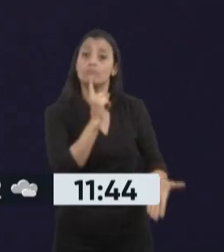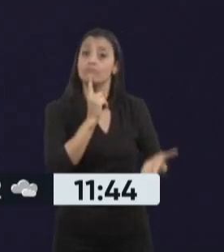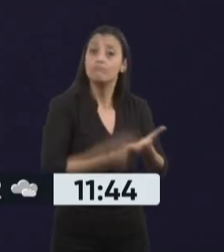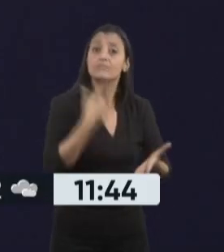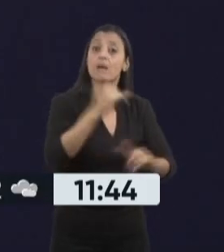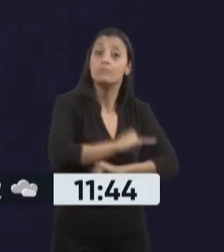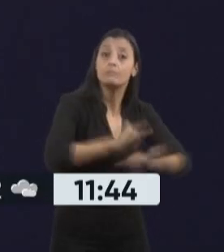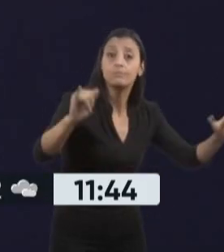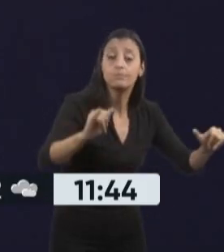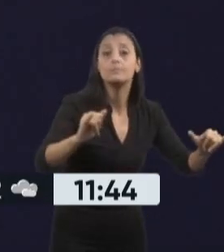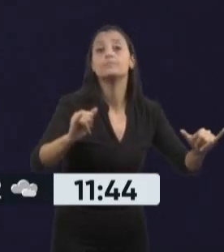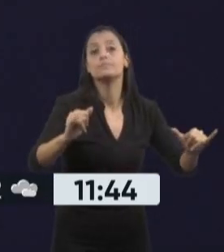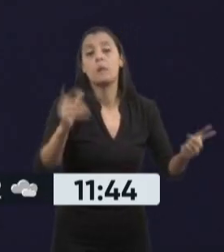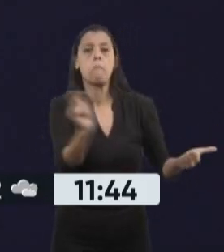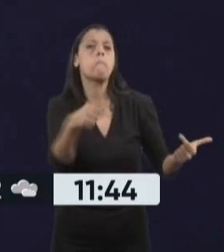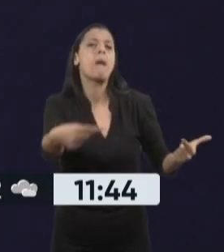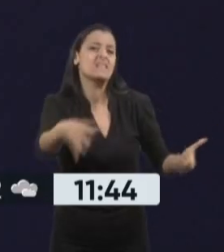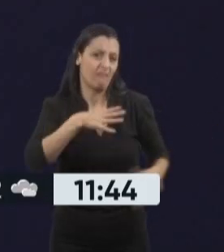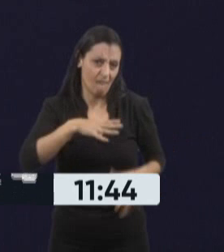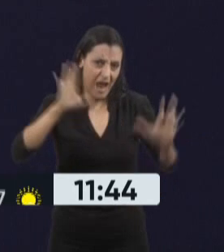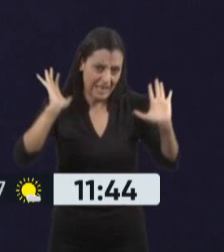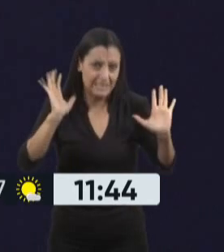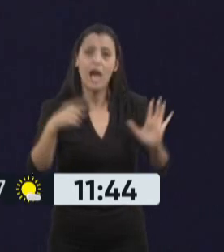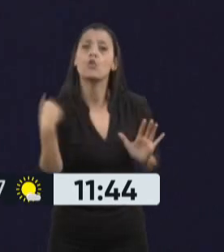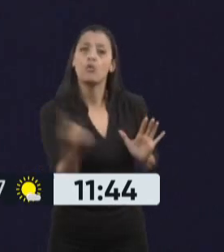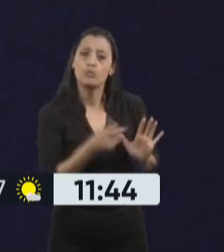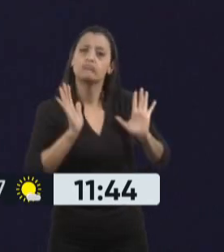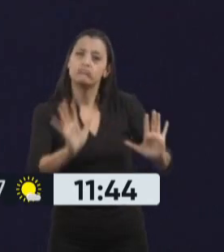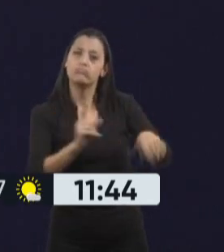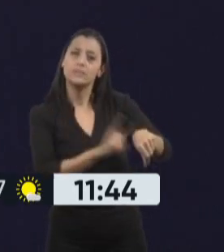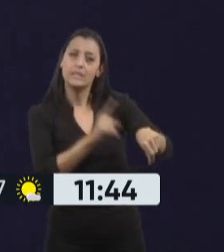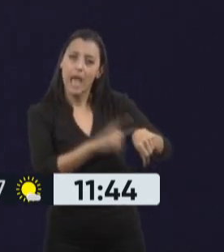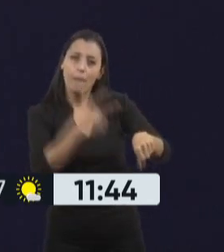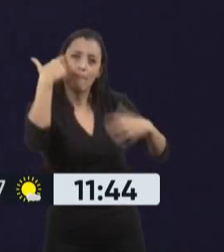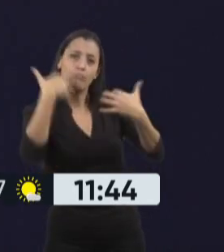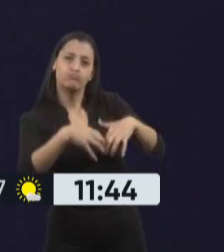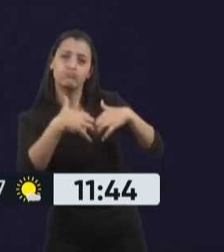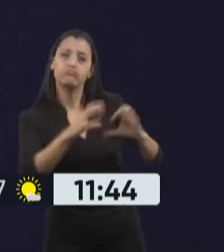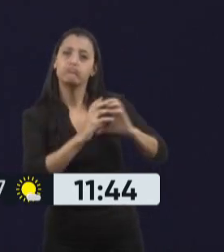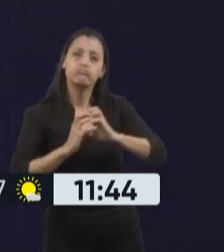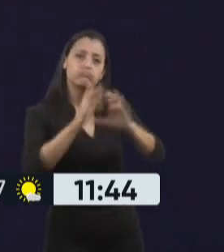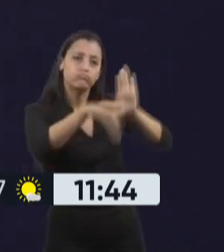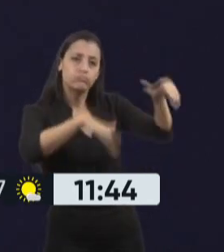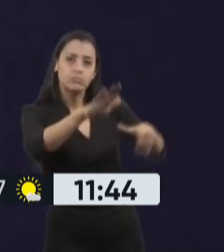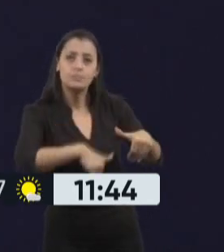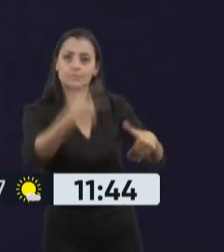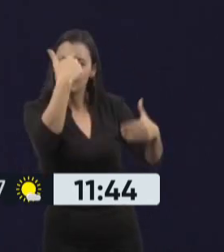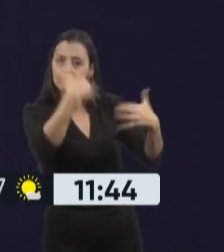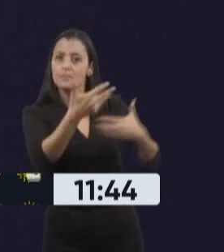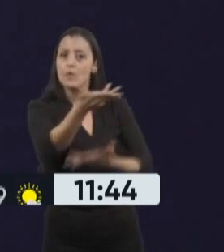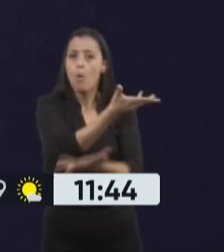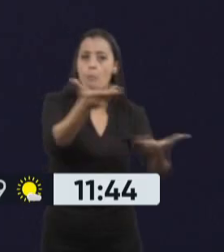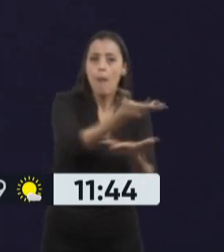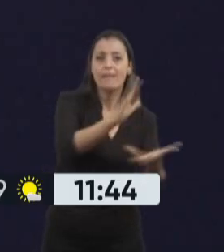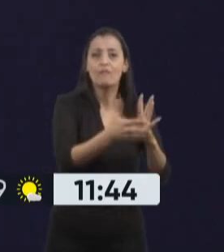se haga, que será en algunos meses. La verdad es que nos vamos a tomar el tiempo para debatir con las diferentes asociaciones y con todos los que